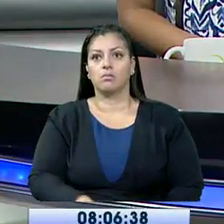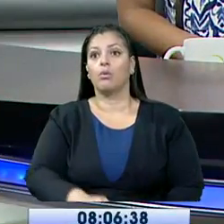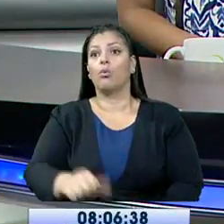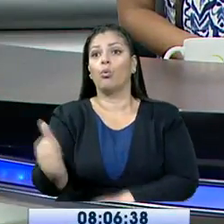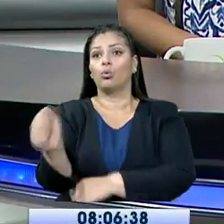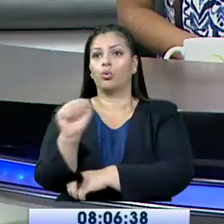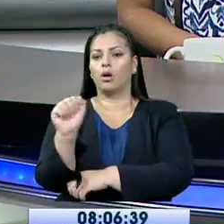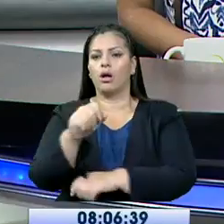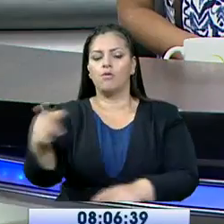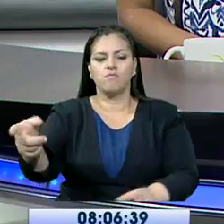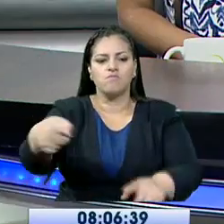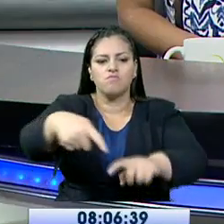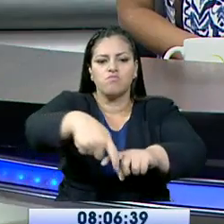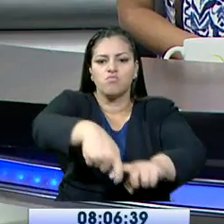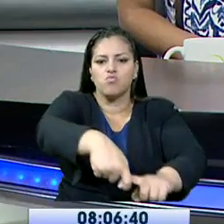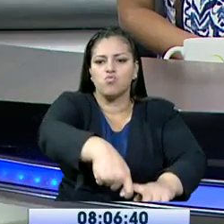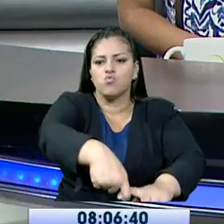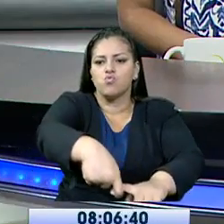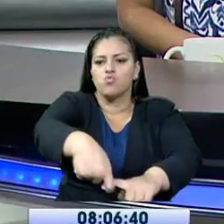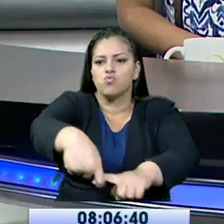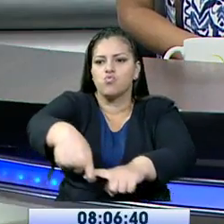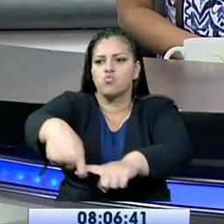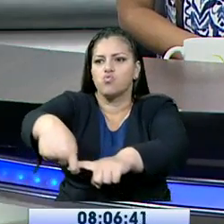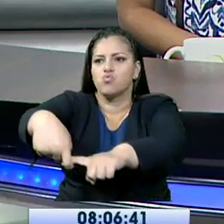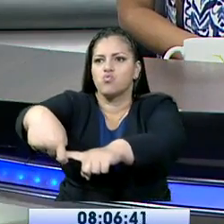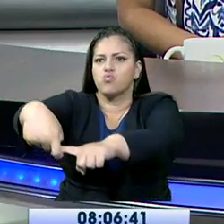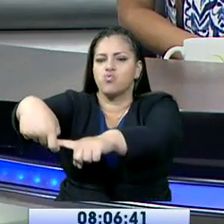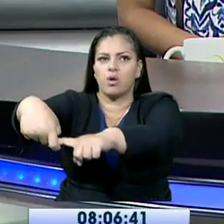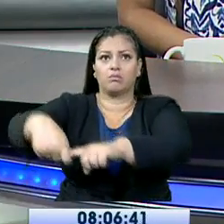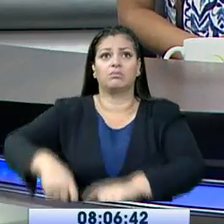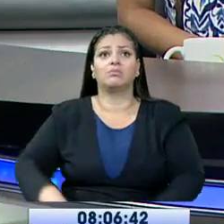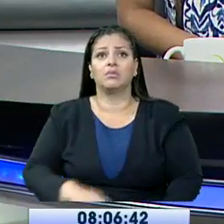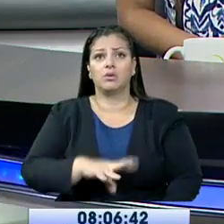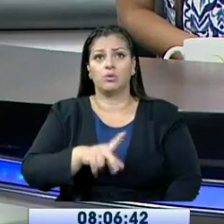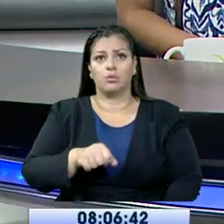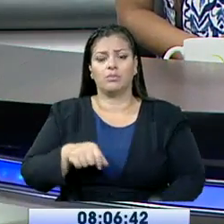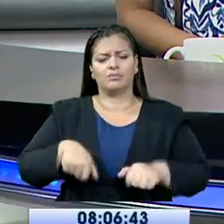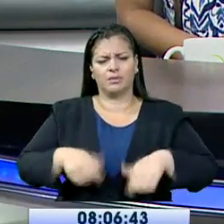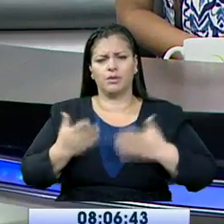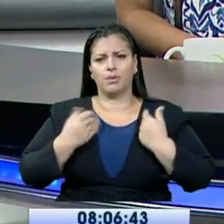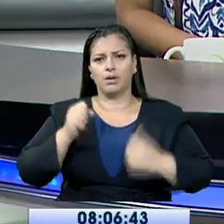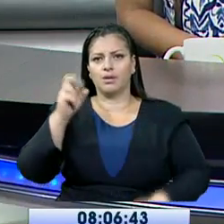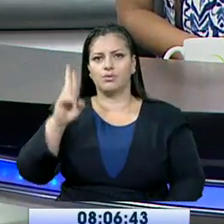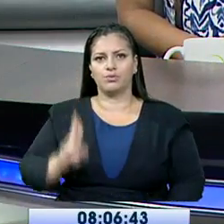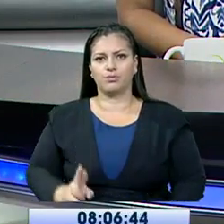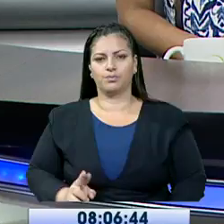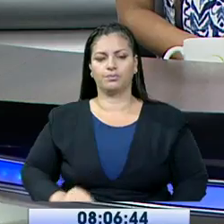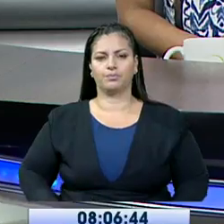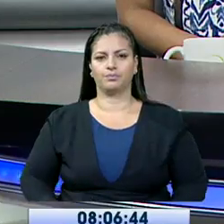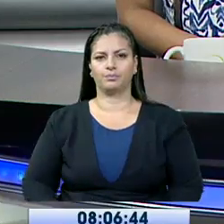vehículo, utilizando para ello un cable. El hecho ocurrió en el suroeste de Guayaquil.